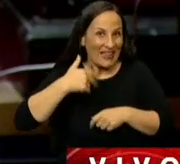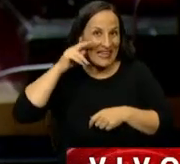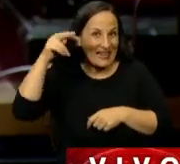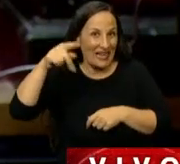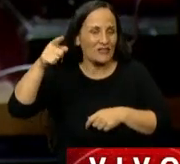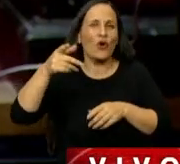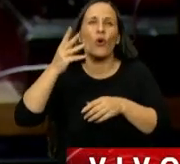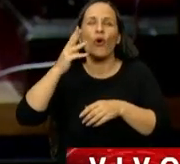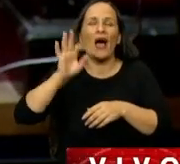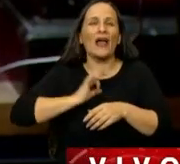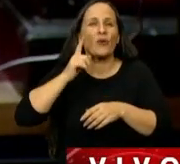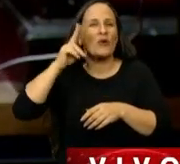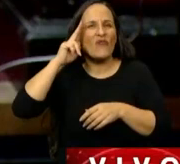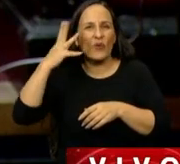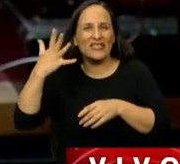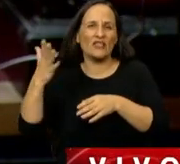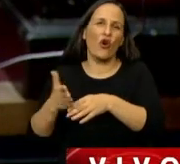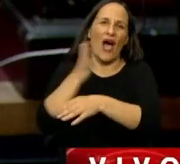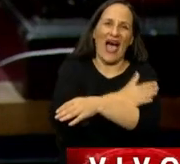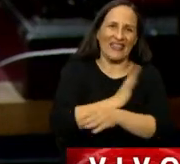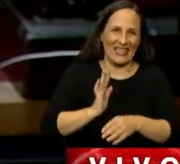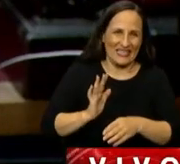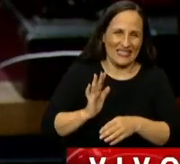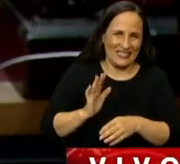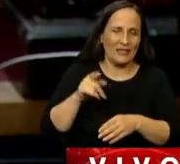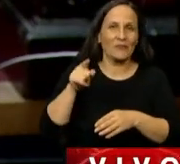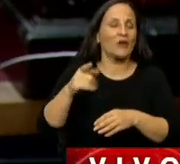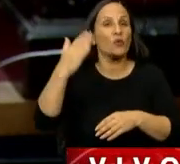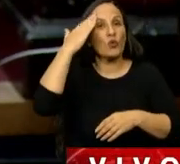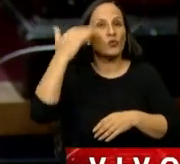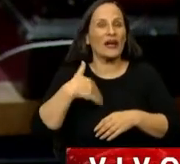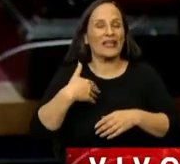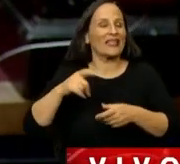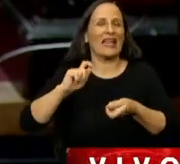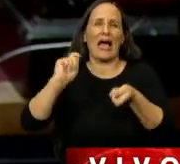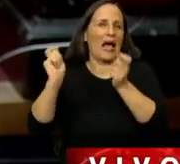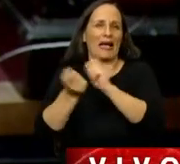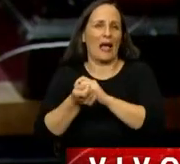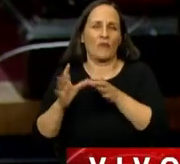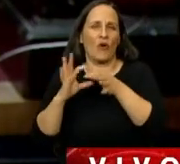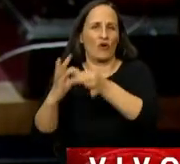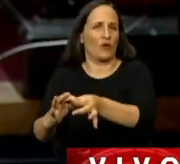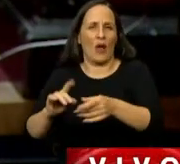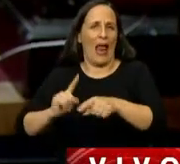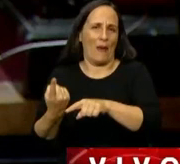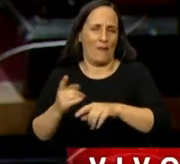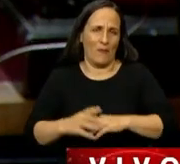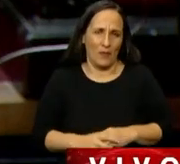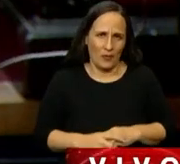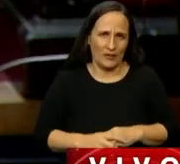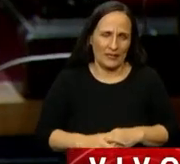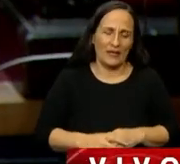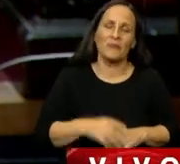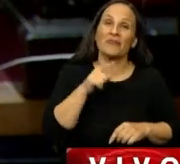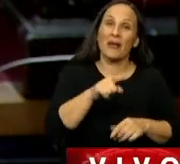fue antes del 45, antes de que Apple transformara la cultura argentina en una unidad básica. Y en ese país